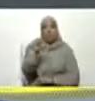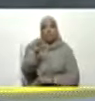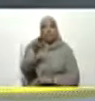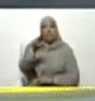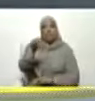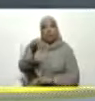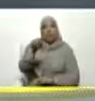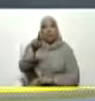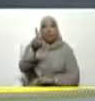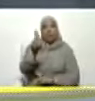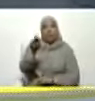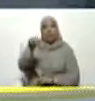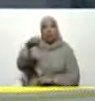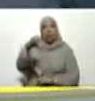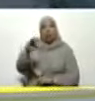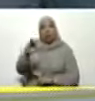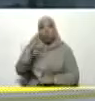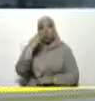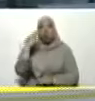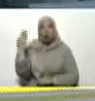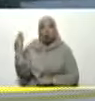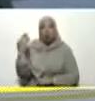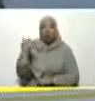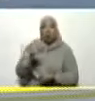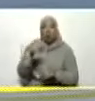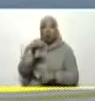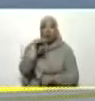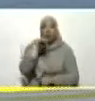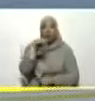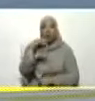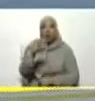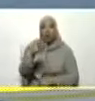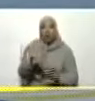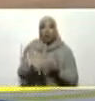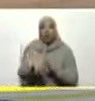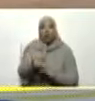Desde las 4 de la mañana hemos estado coordinando